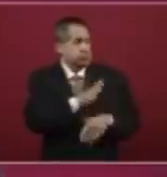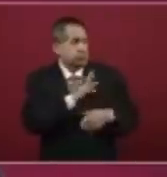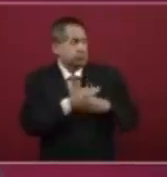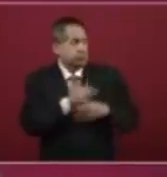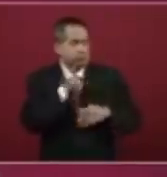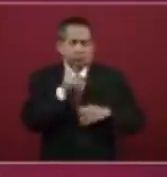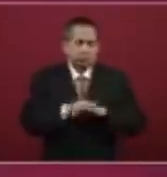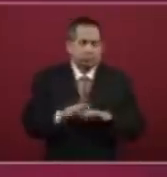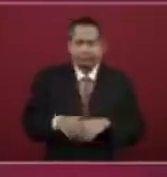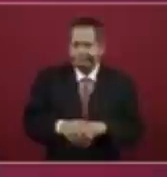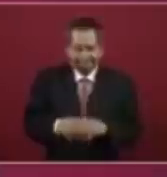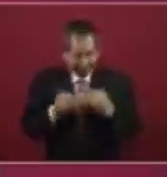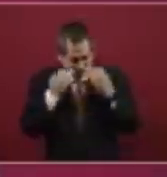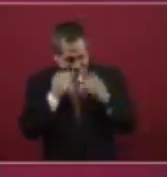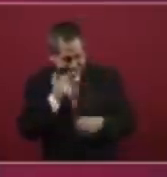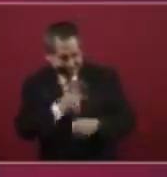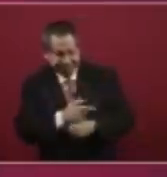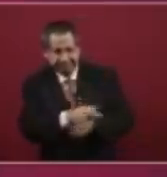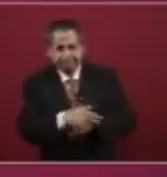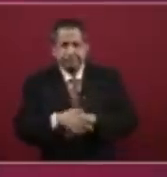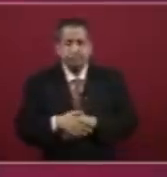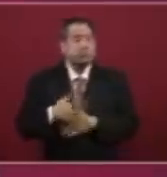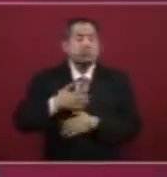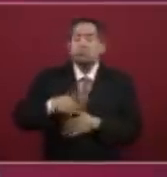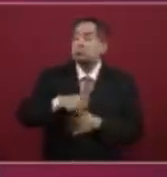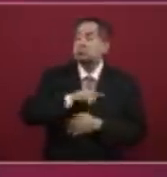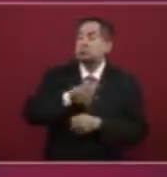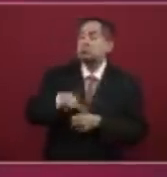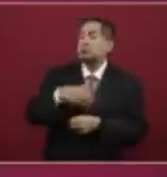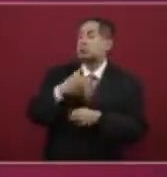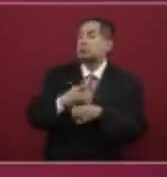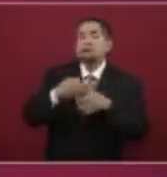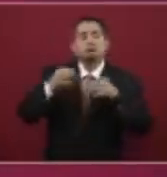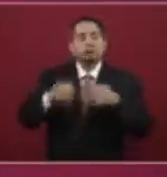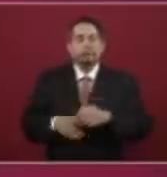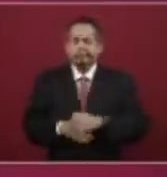¿no? Somos republicanos.